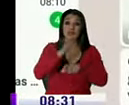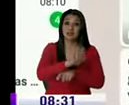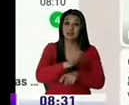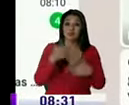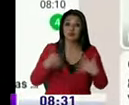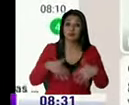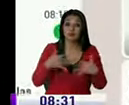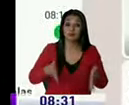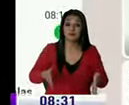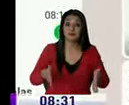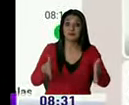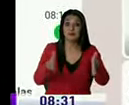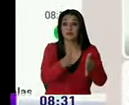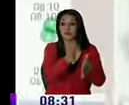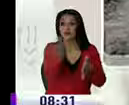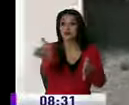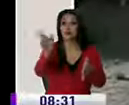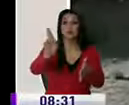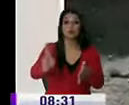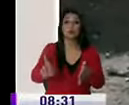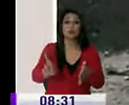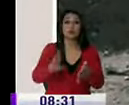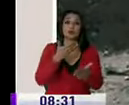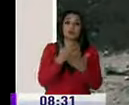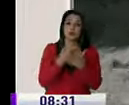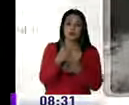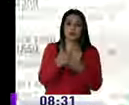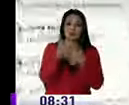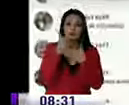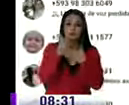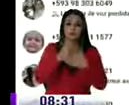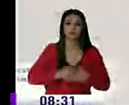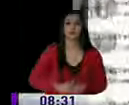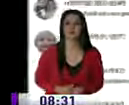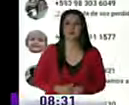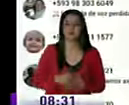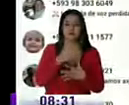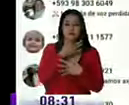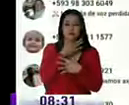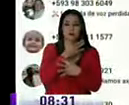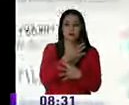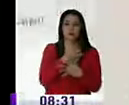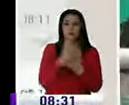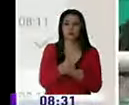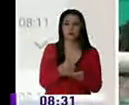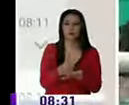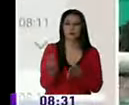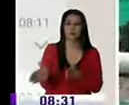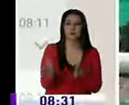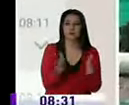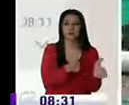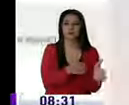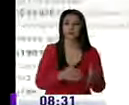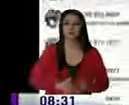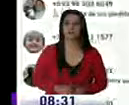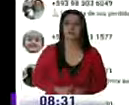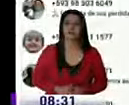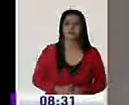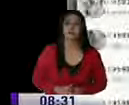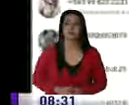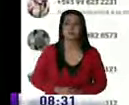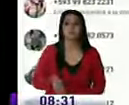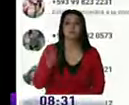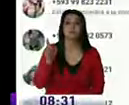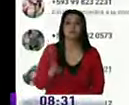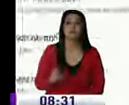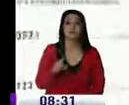Esta vía va a los tréboles del sur. Gracias por vuestra ayuda. Con gusto, vecinos, con gusto. Miren ustedes. Así que ahí necesitan